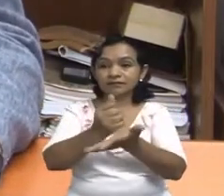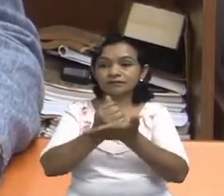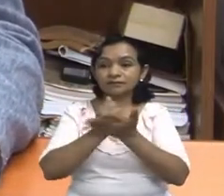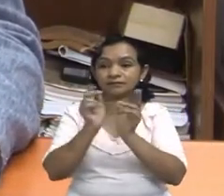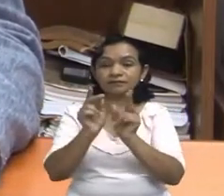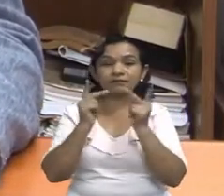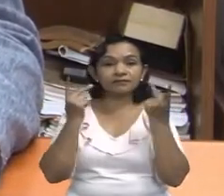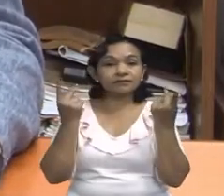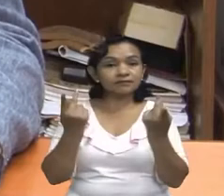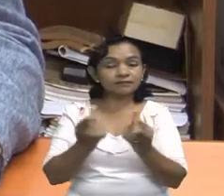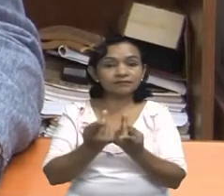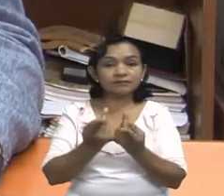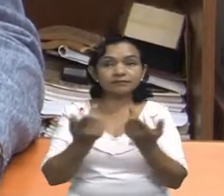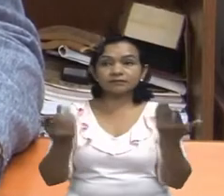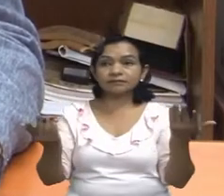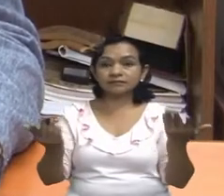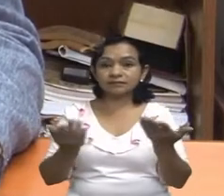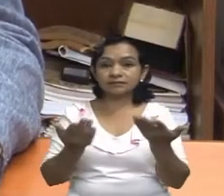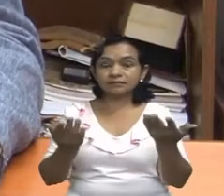población. Y